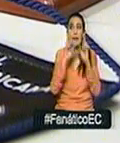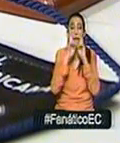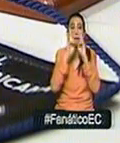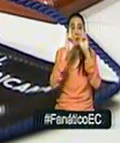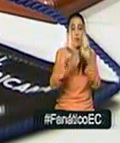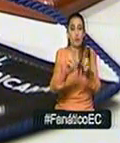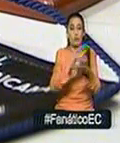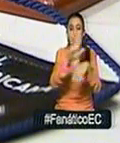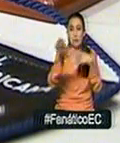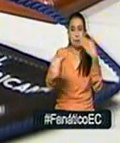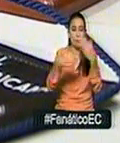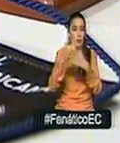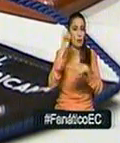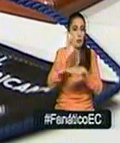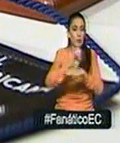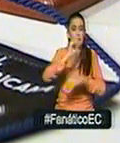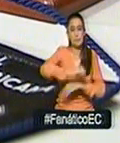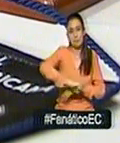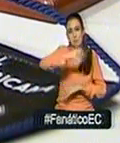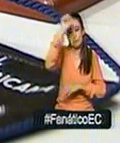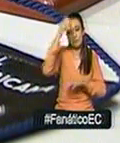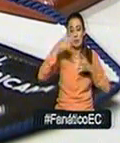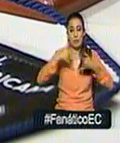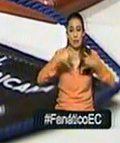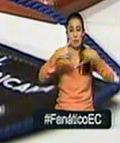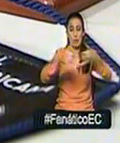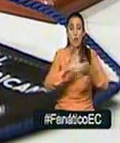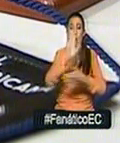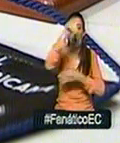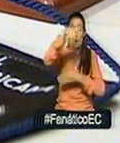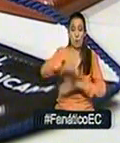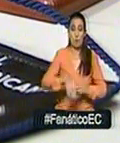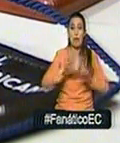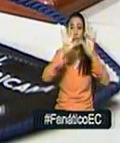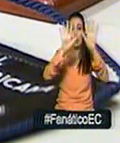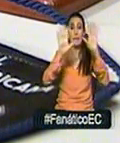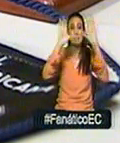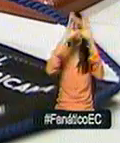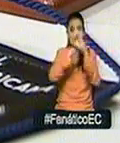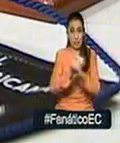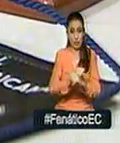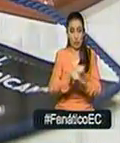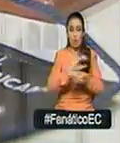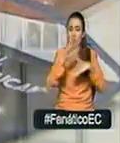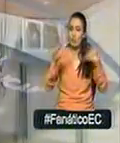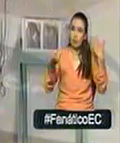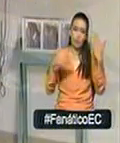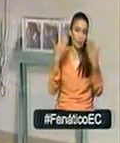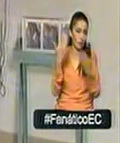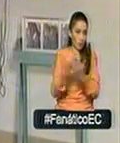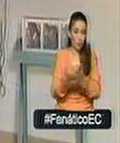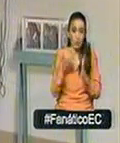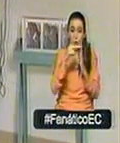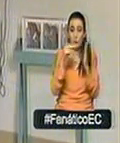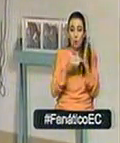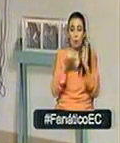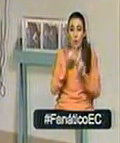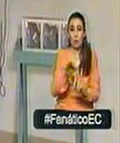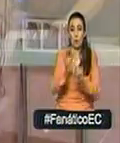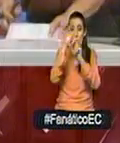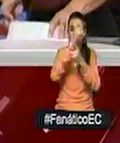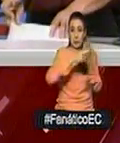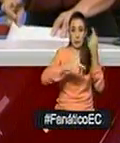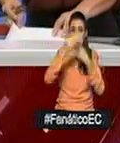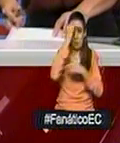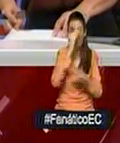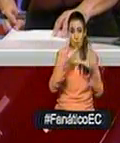todo el país por haber conseguido la Copa Sudamericana. Así es que a las 22 horas en Fanático tendremos todos estos detalles y un programa especial. Contigo, María del Carmen,